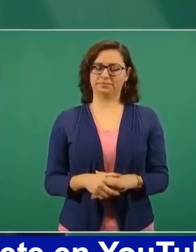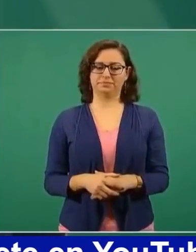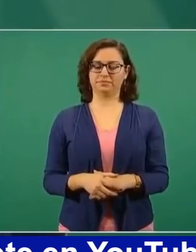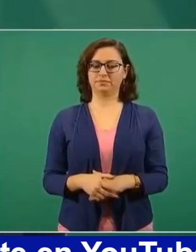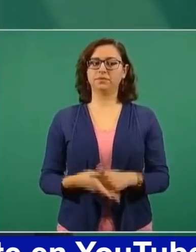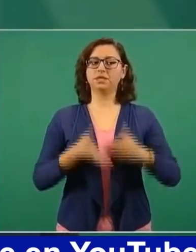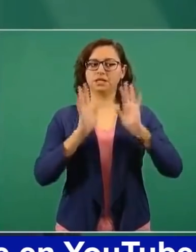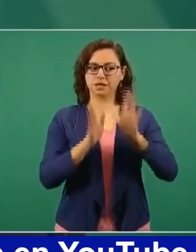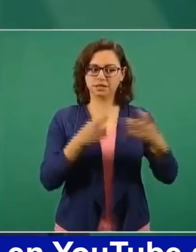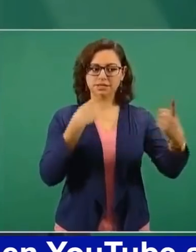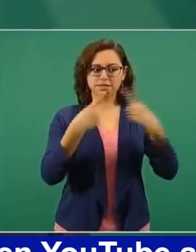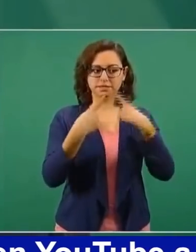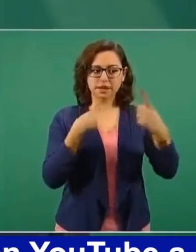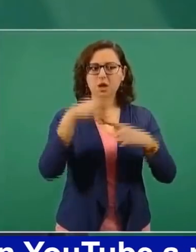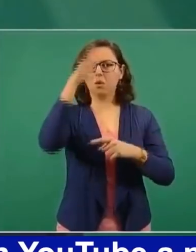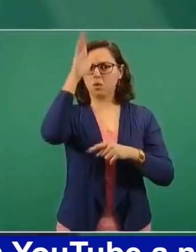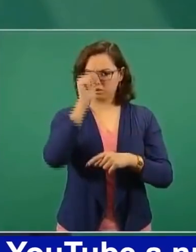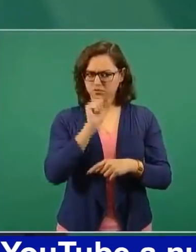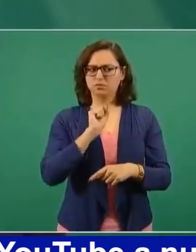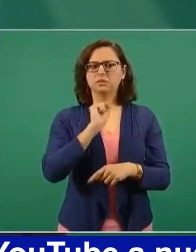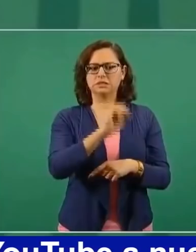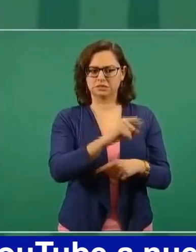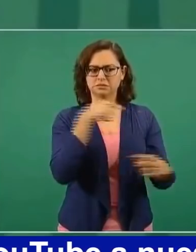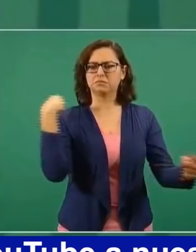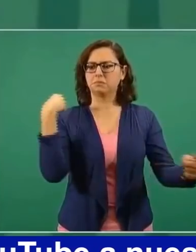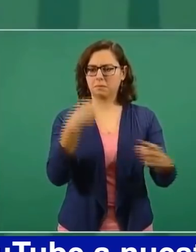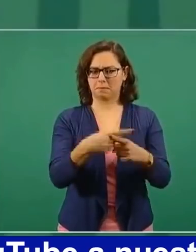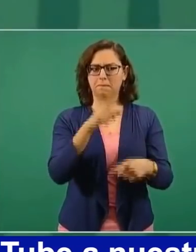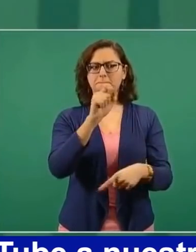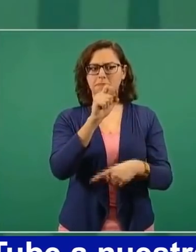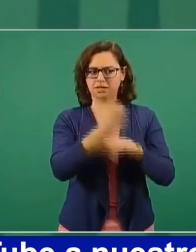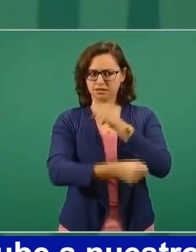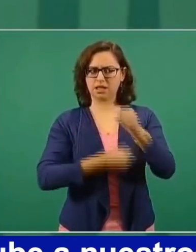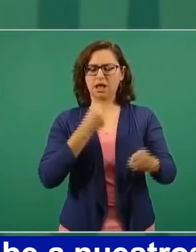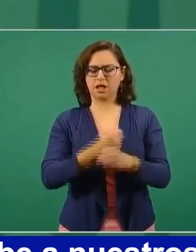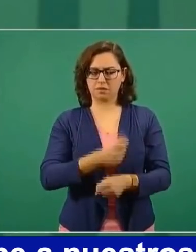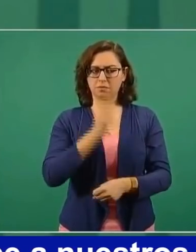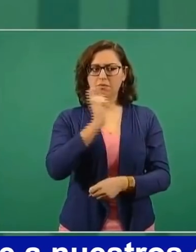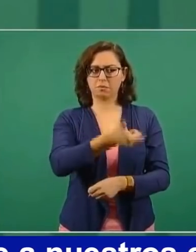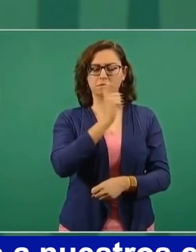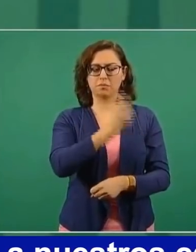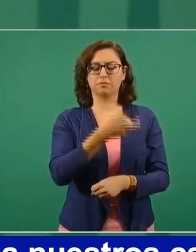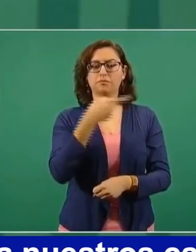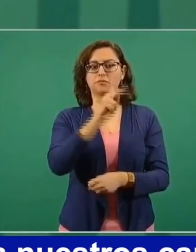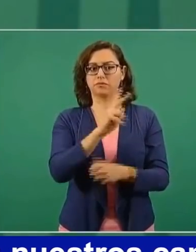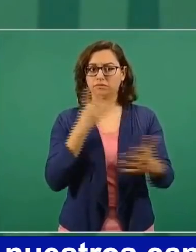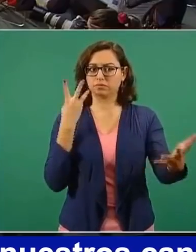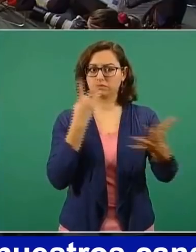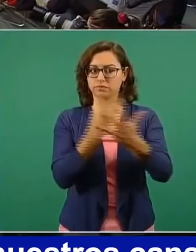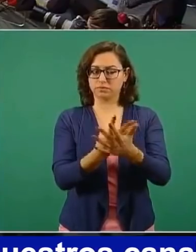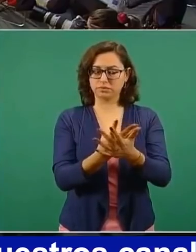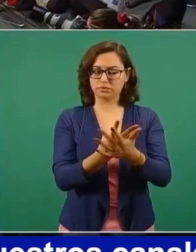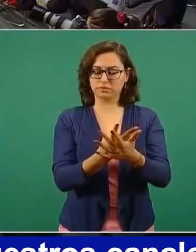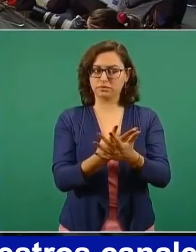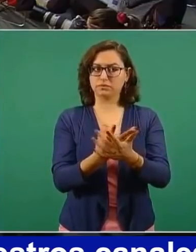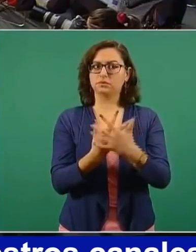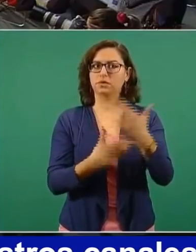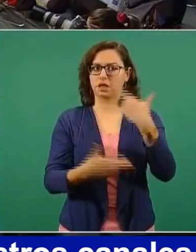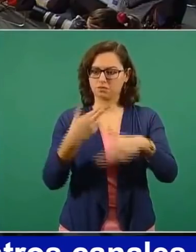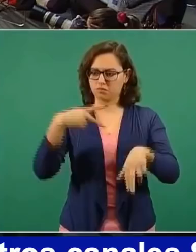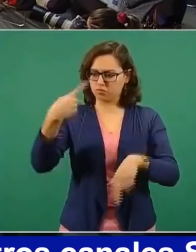a formar parte del patrimonio público. Ese fue el acuerdo. ¿En qué términos fue este acuerdo? Es decir, ¿en